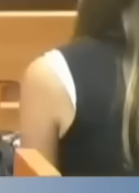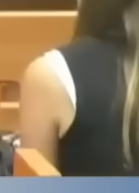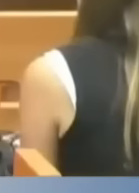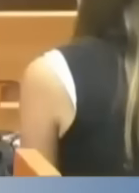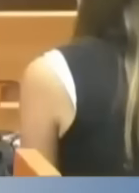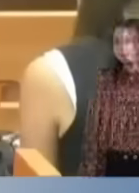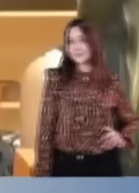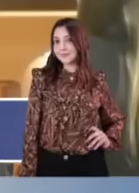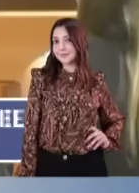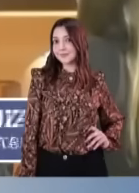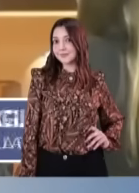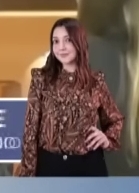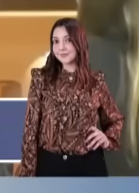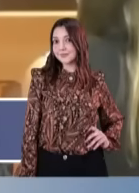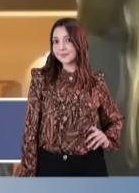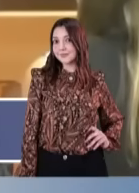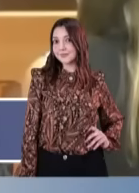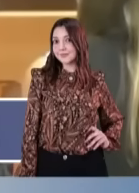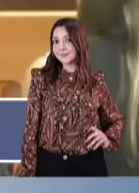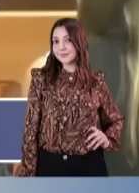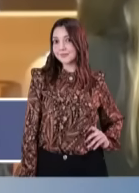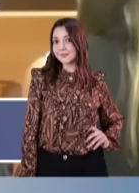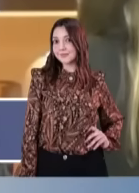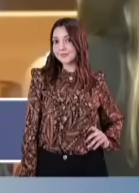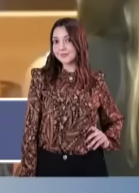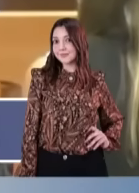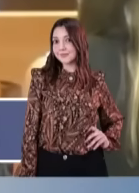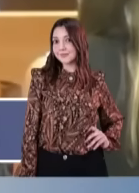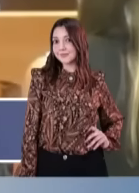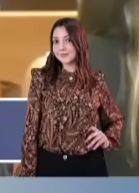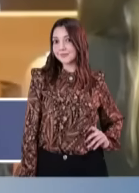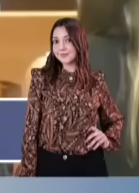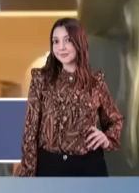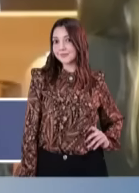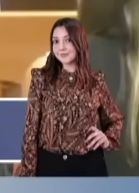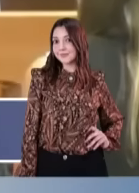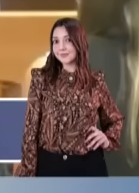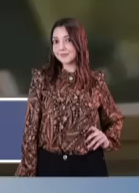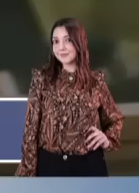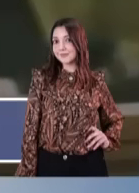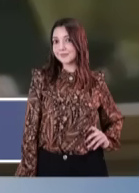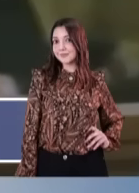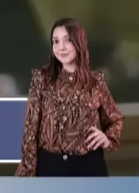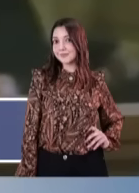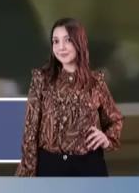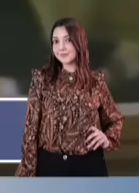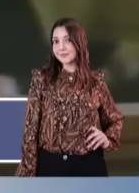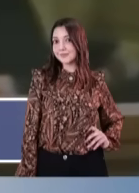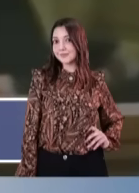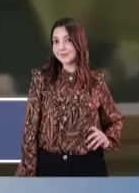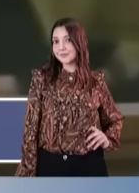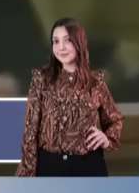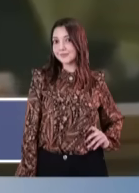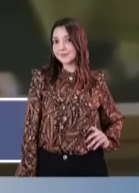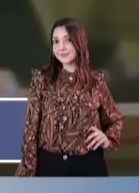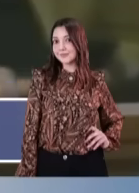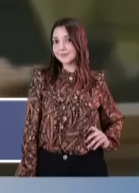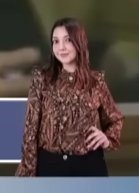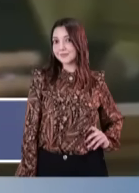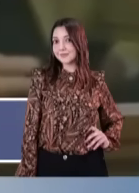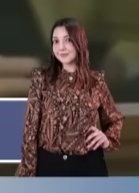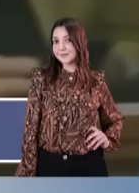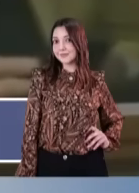La ministra del Interior, Carolina Tohá, fue consultada si es que existen efectivamente antecedentes que puedan